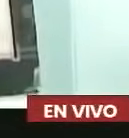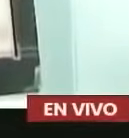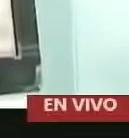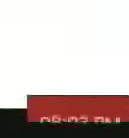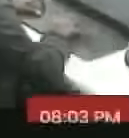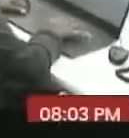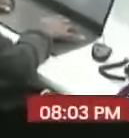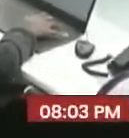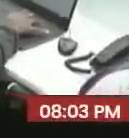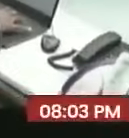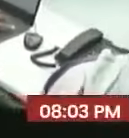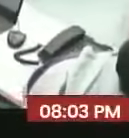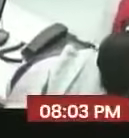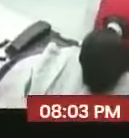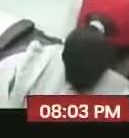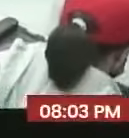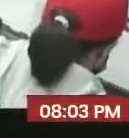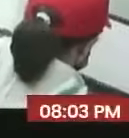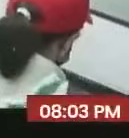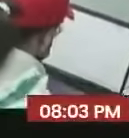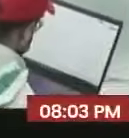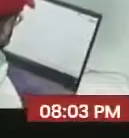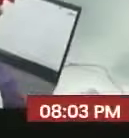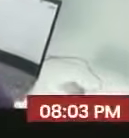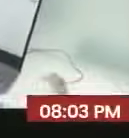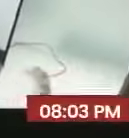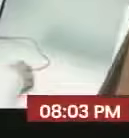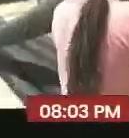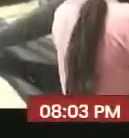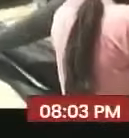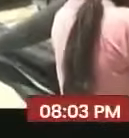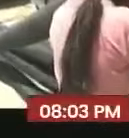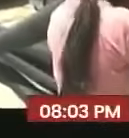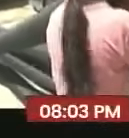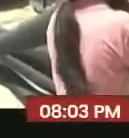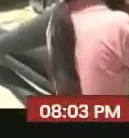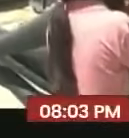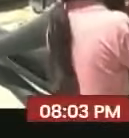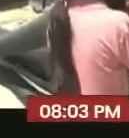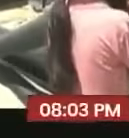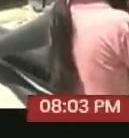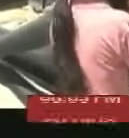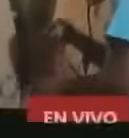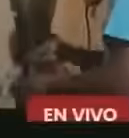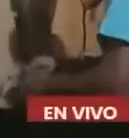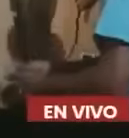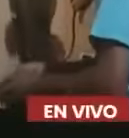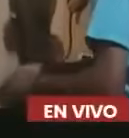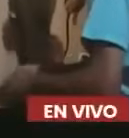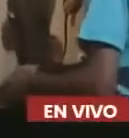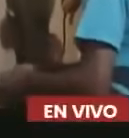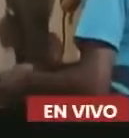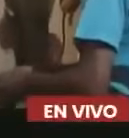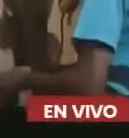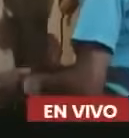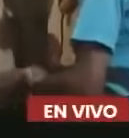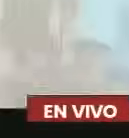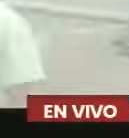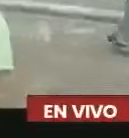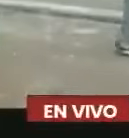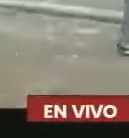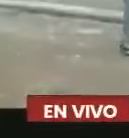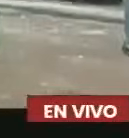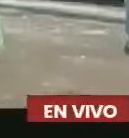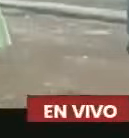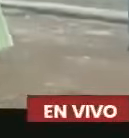comunicación con todas las instancias de gobierno. Todo esto que vamos a activar es una gran invención, una gran